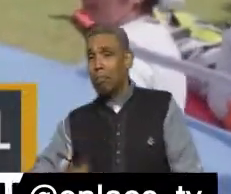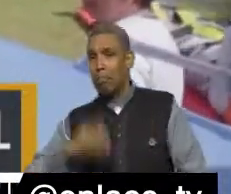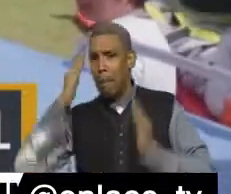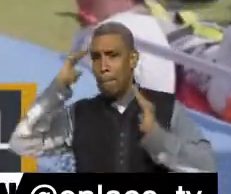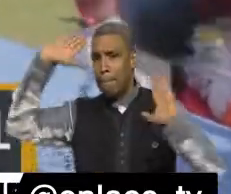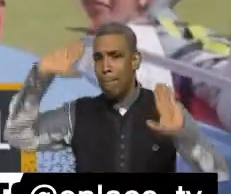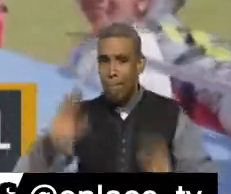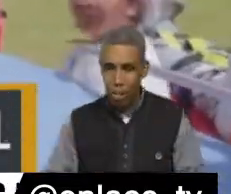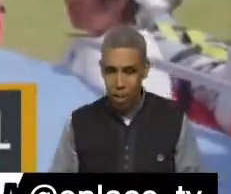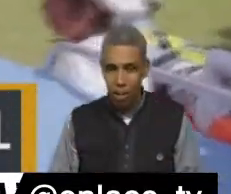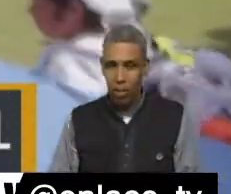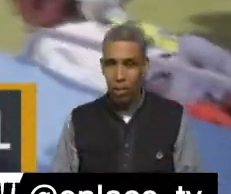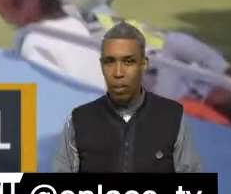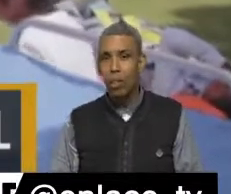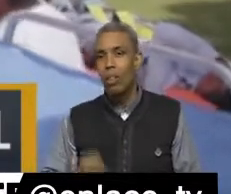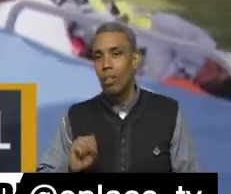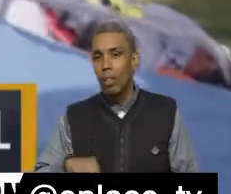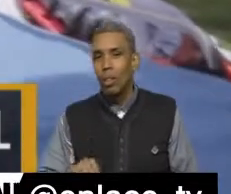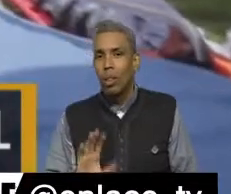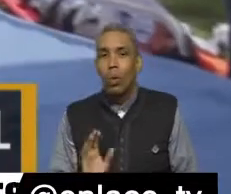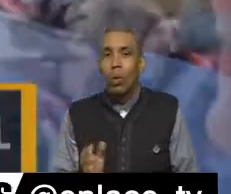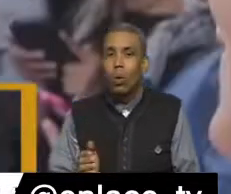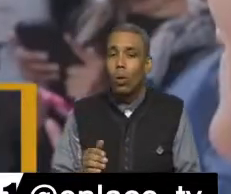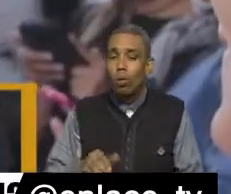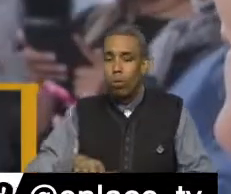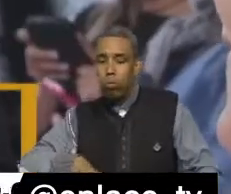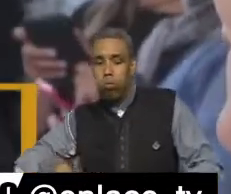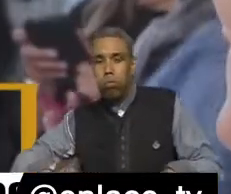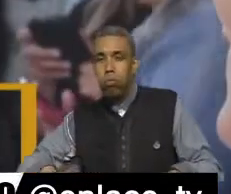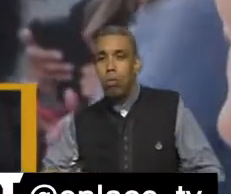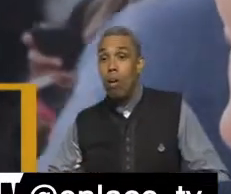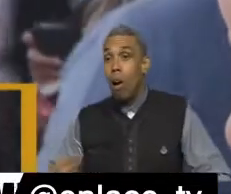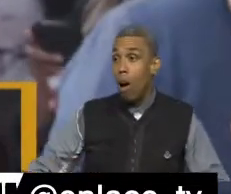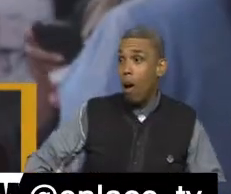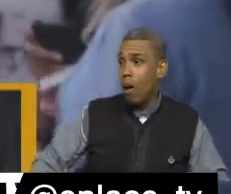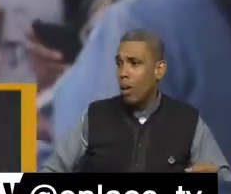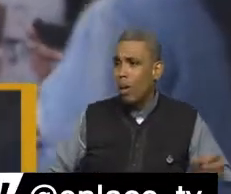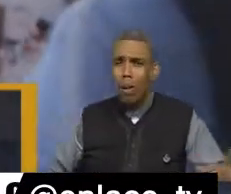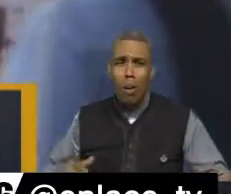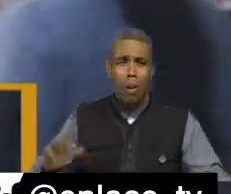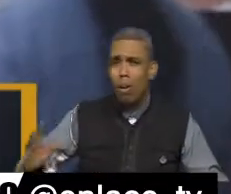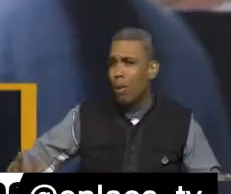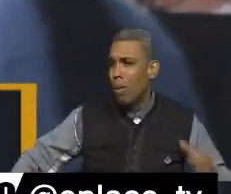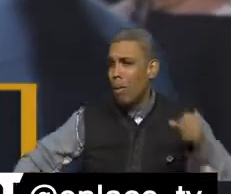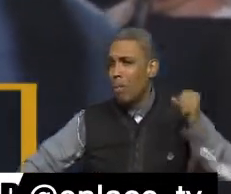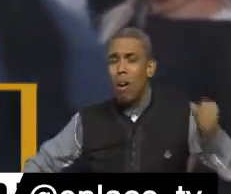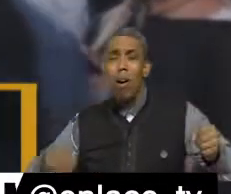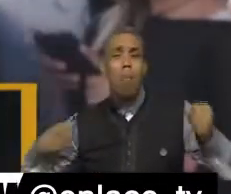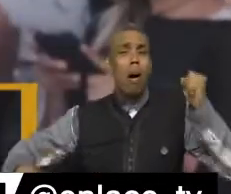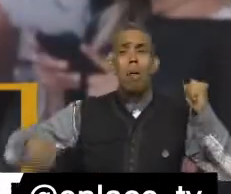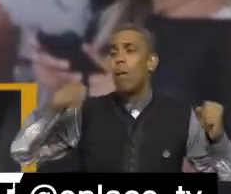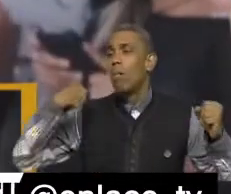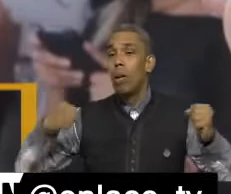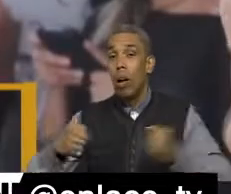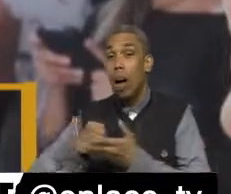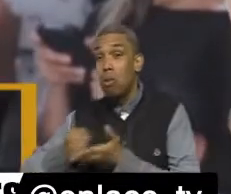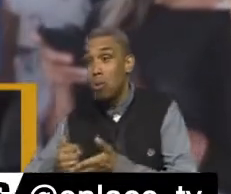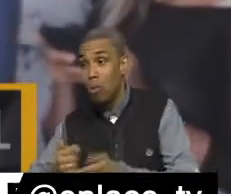en esos momentos uno no sabe qué hacer, sí. Es lo único que hace uno es correr y si puede ayudar, ayuda,